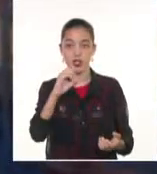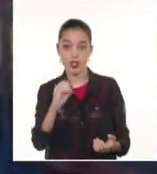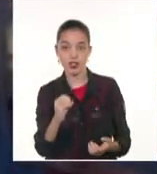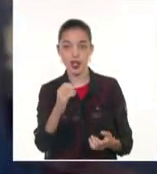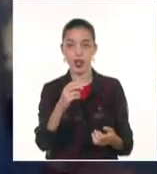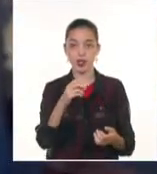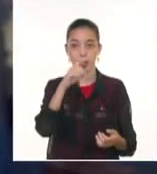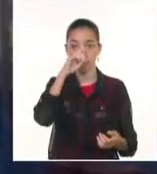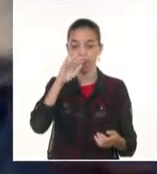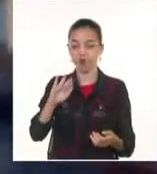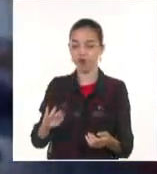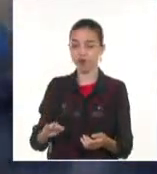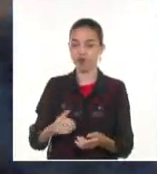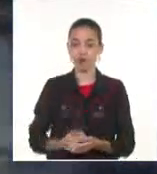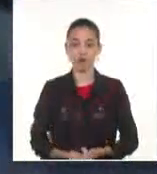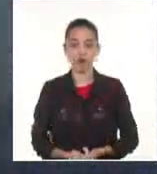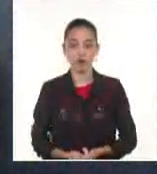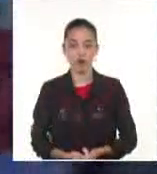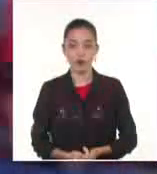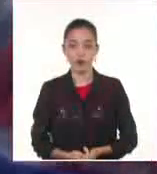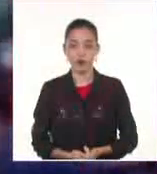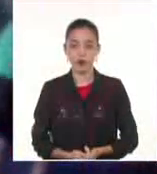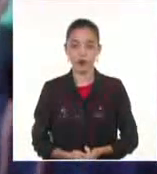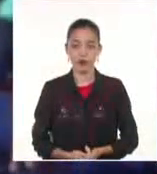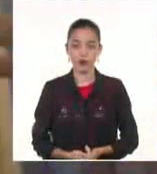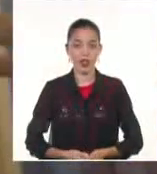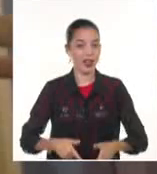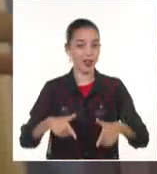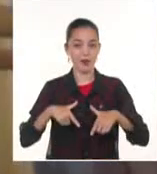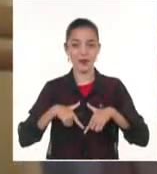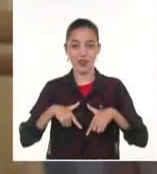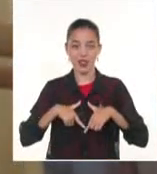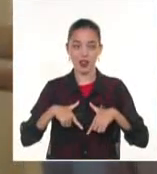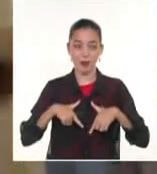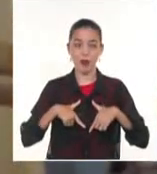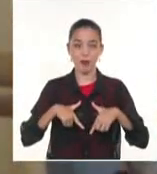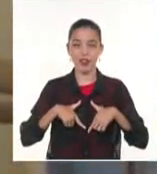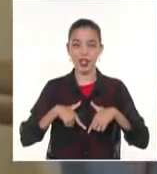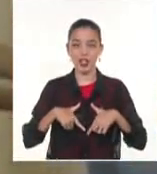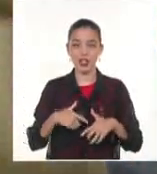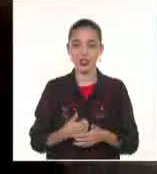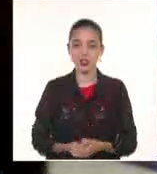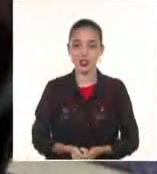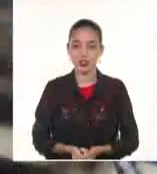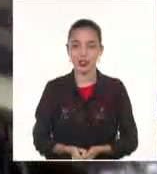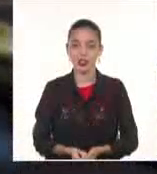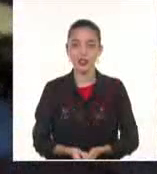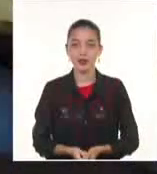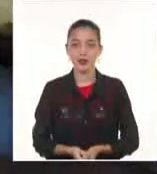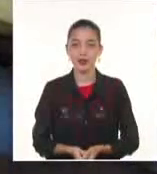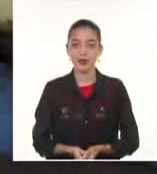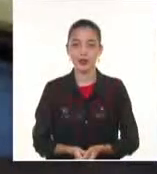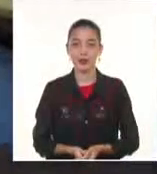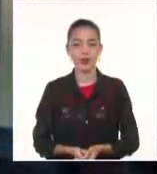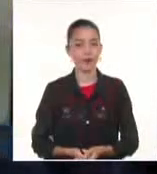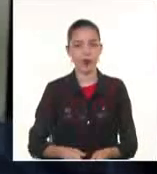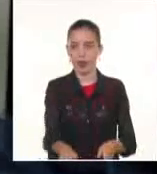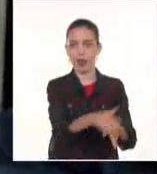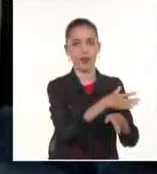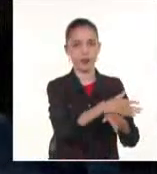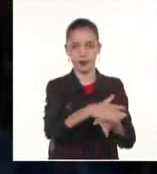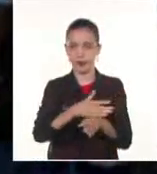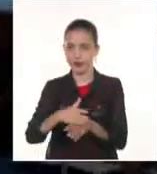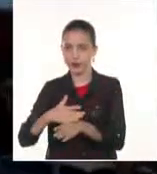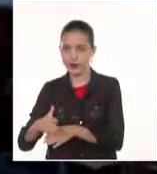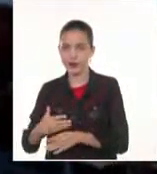preseas, 2 de oro, 7 de plata y 5 de bronce, para posicionarse en el primer lugar por encima de los territorios punteros en